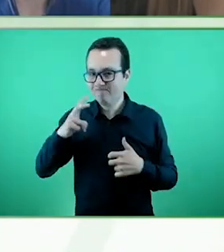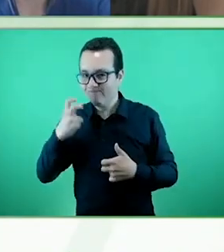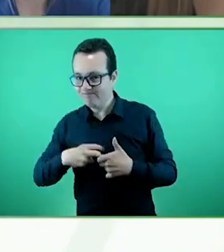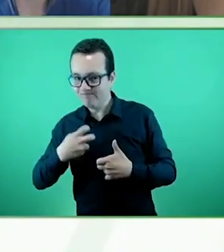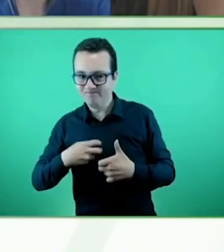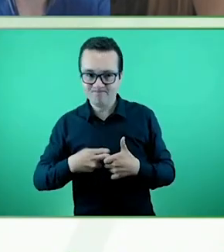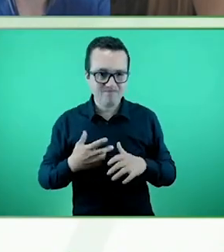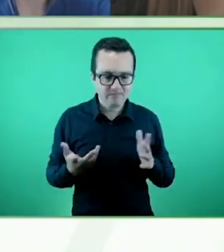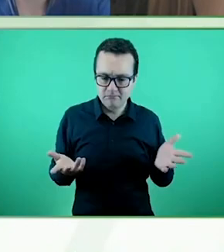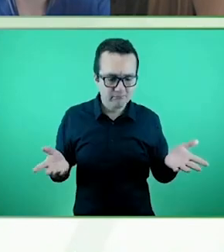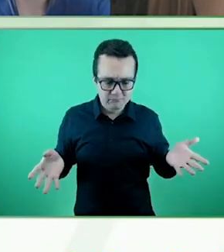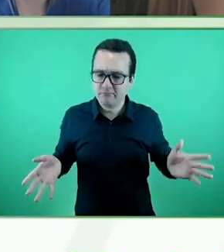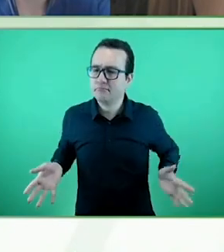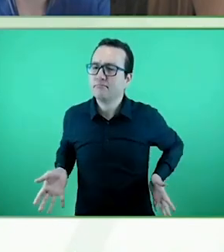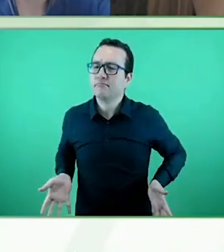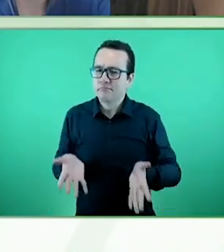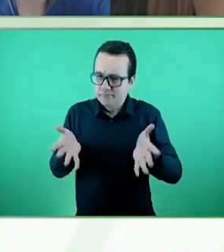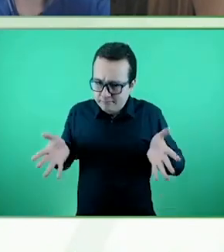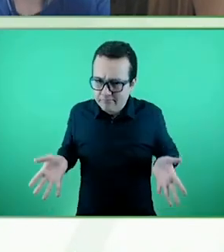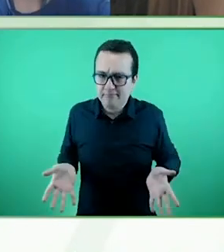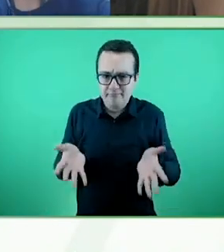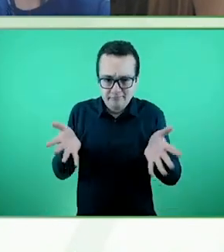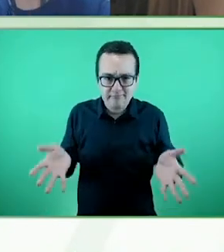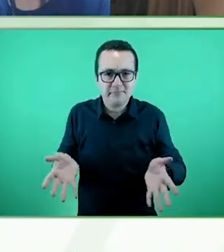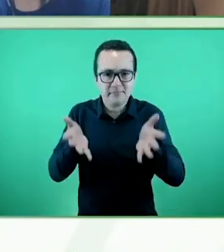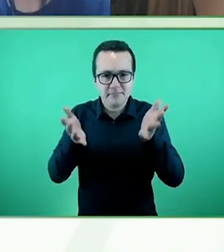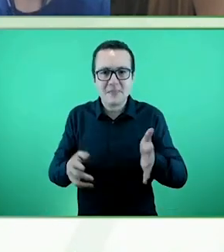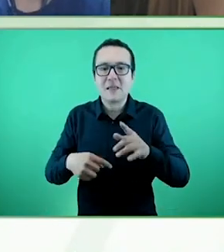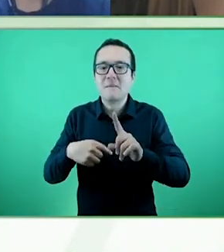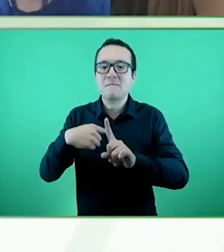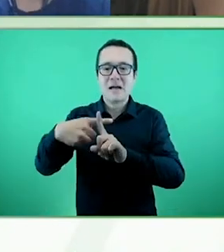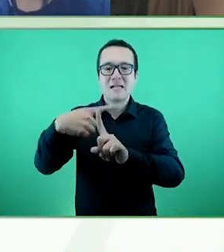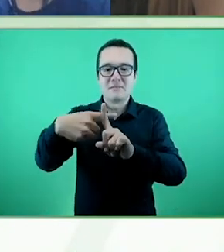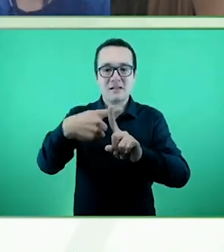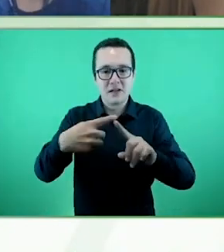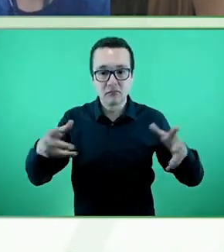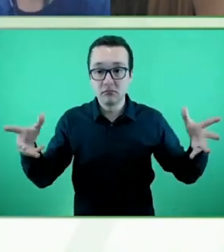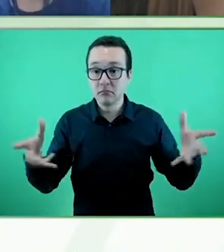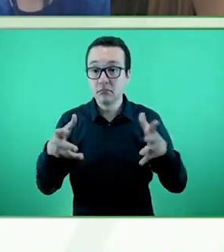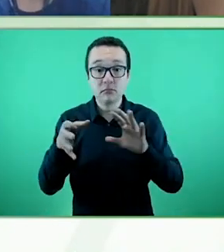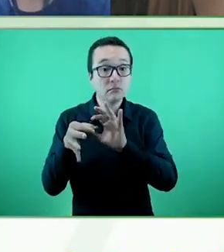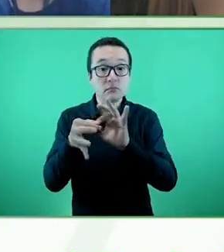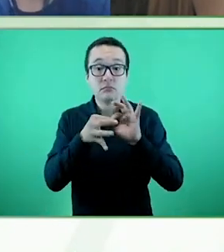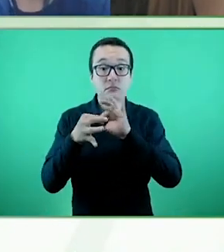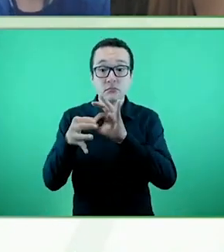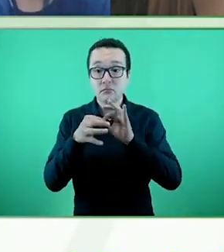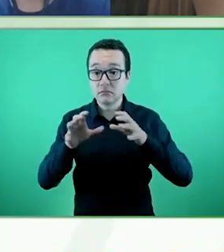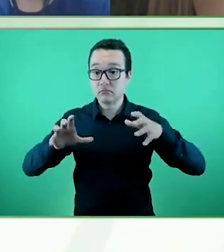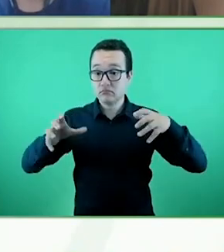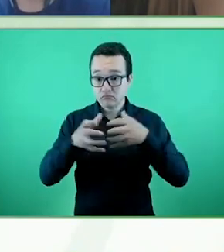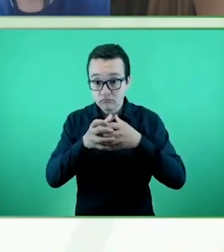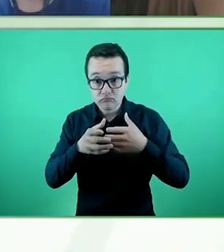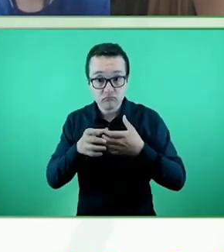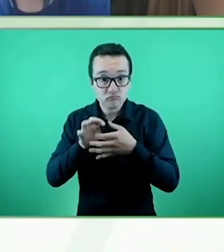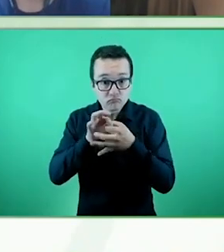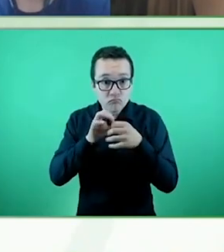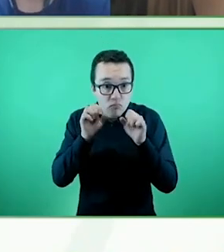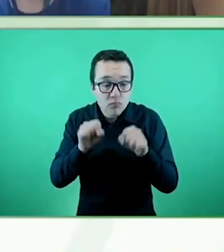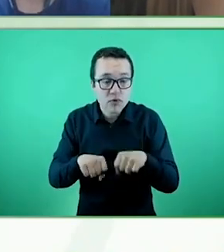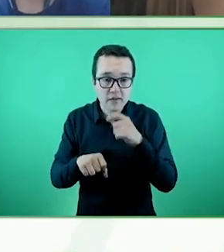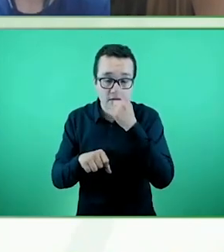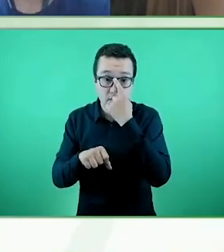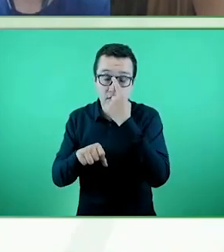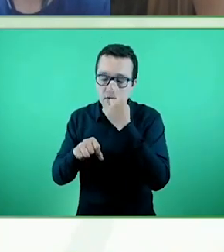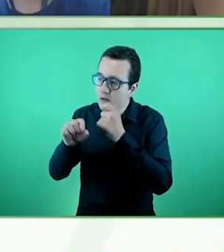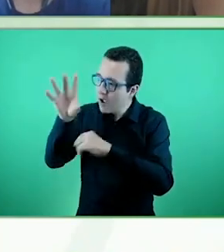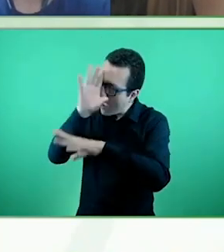eso cada vez a más colectivos, colaborando con otras entidades que hacen lo mismo, aprendiendo unos de otros y evolucionando